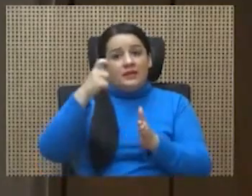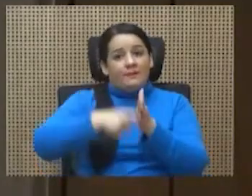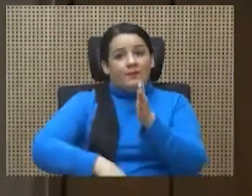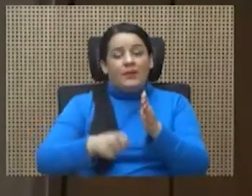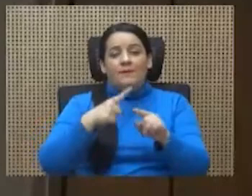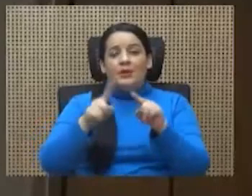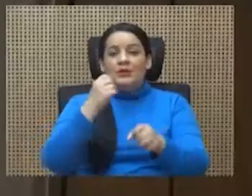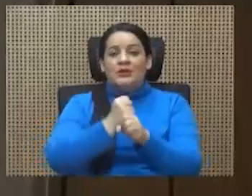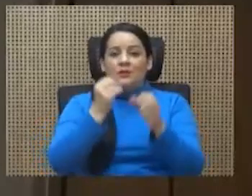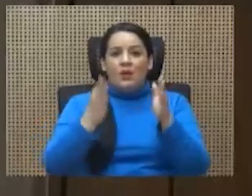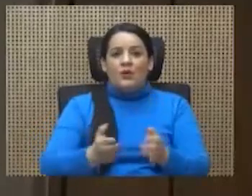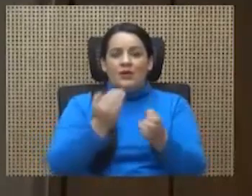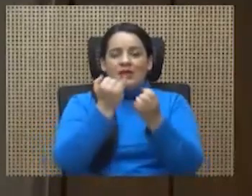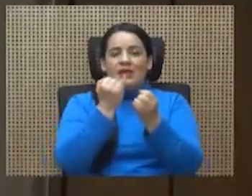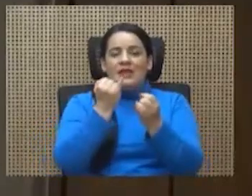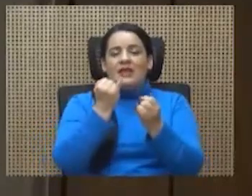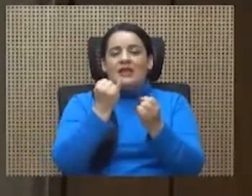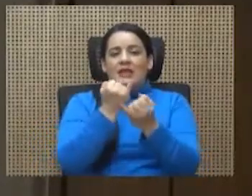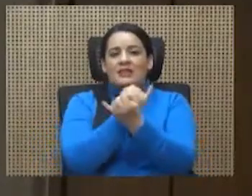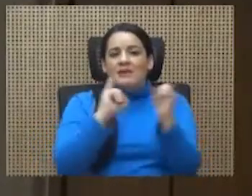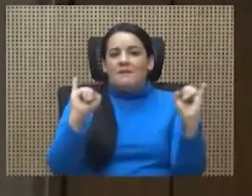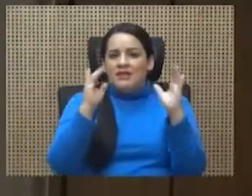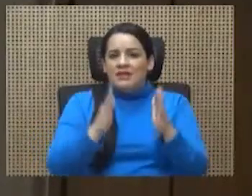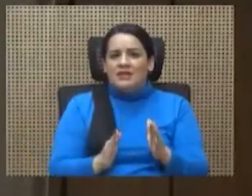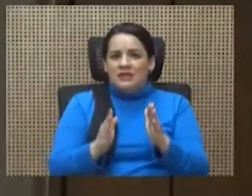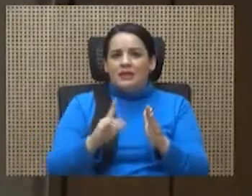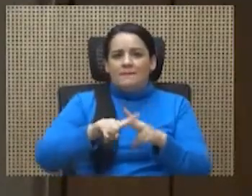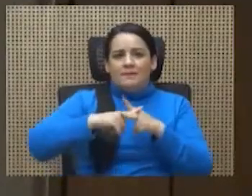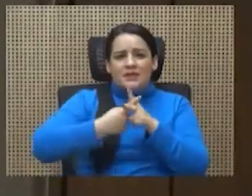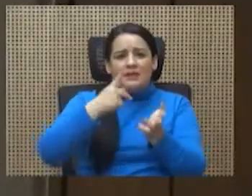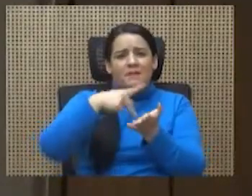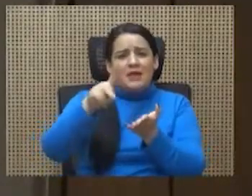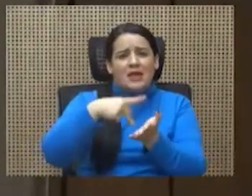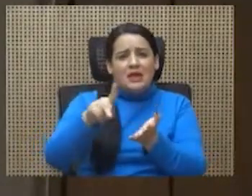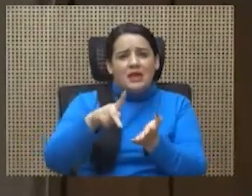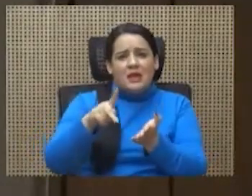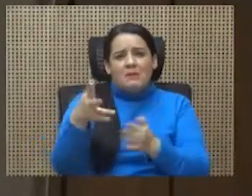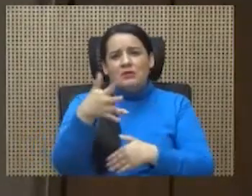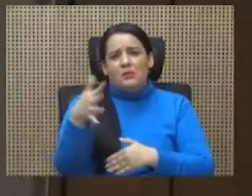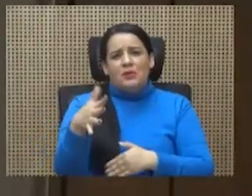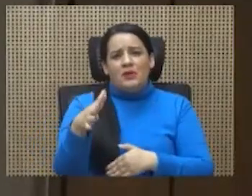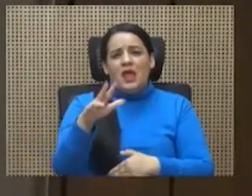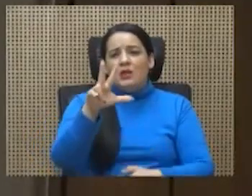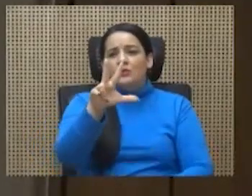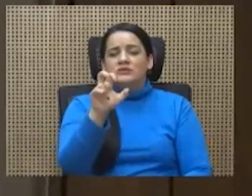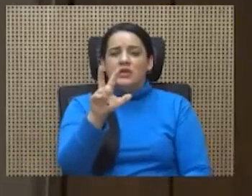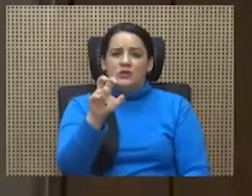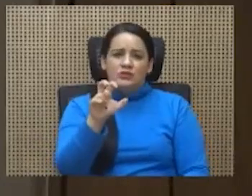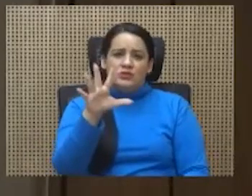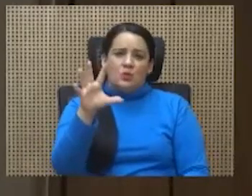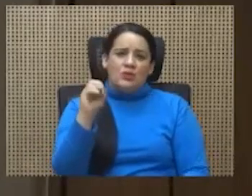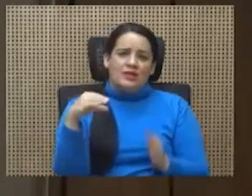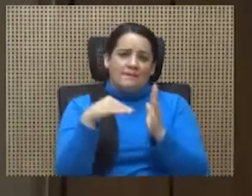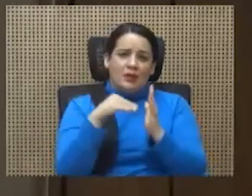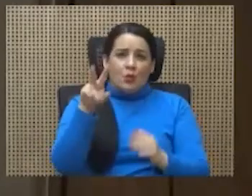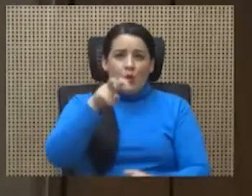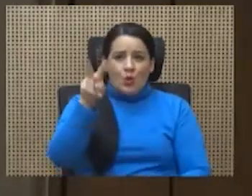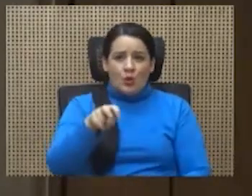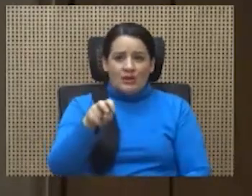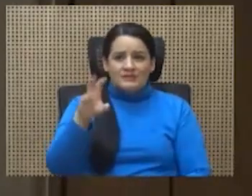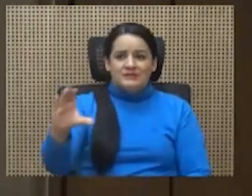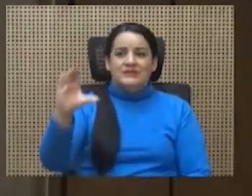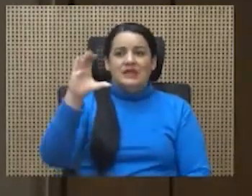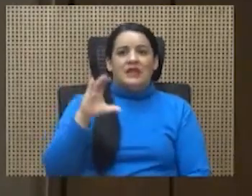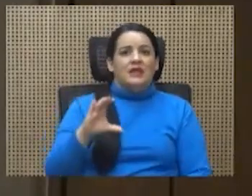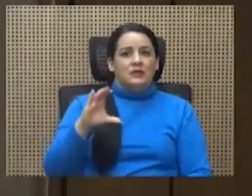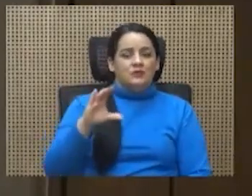pagar impuestos aproximadamente a los 350 mil colones de ingreso mensual y paga tasas más